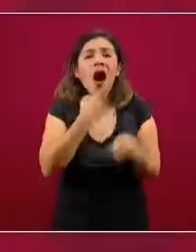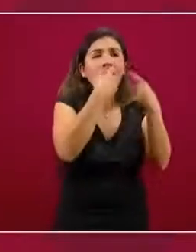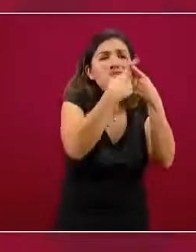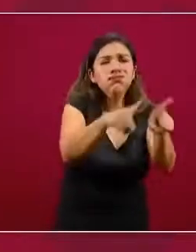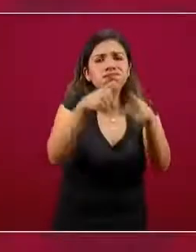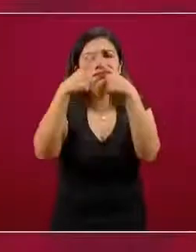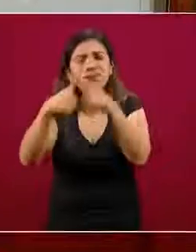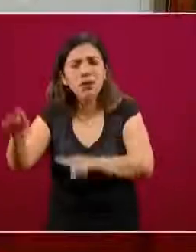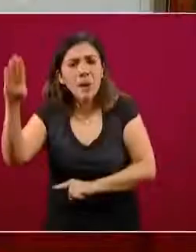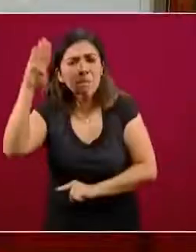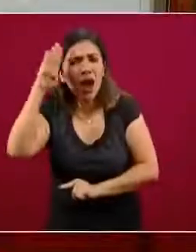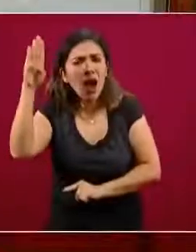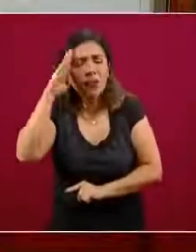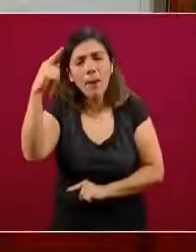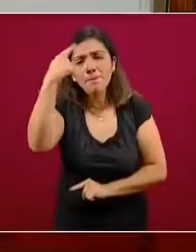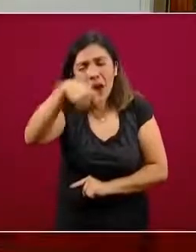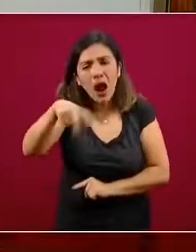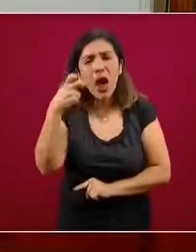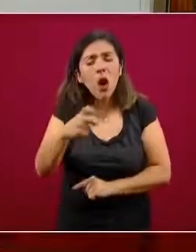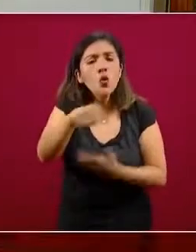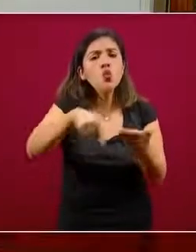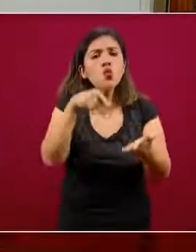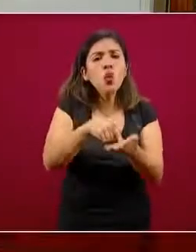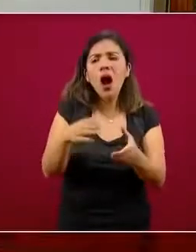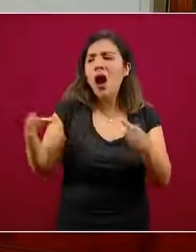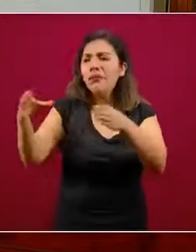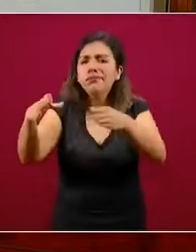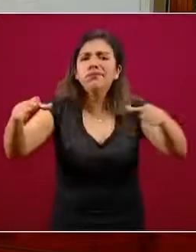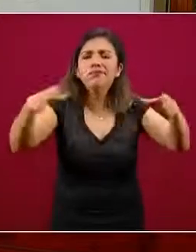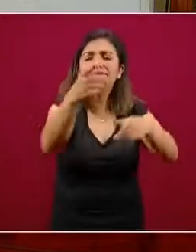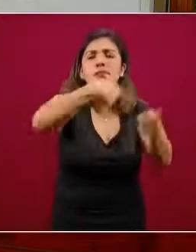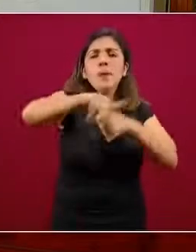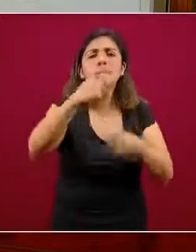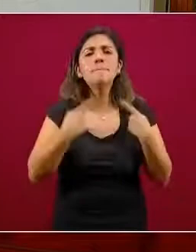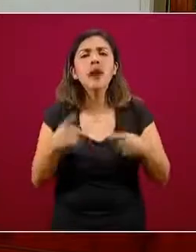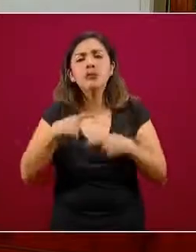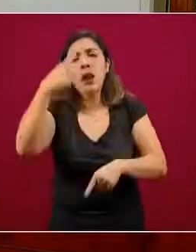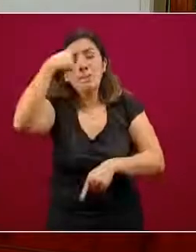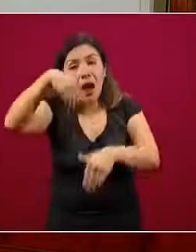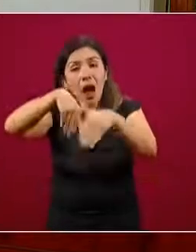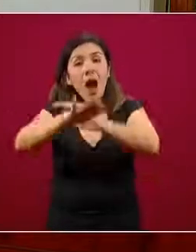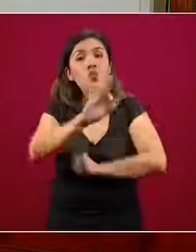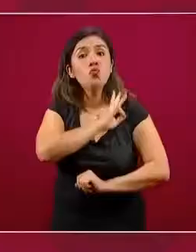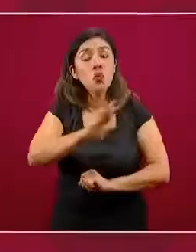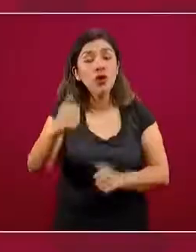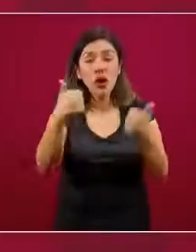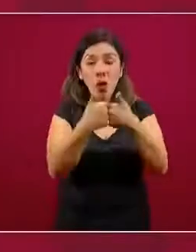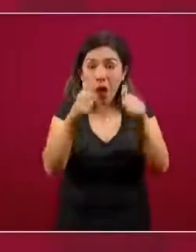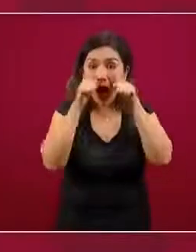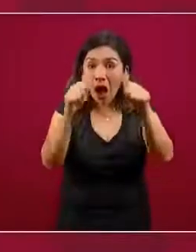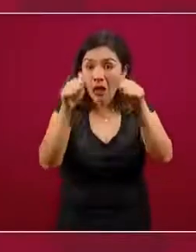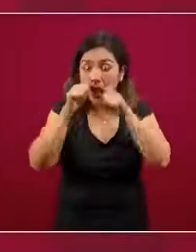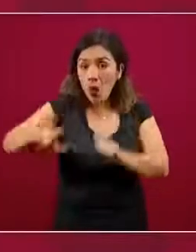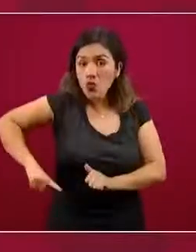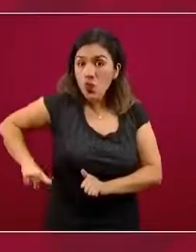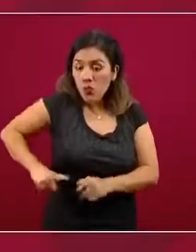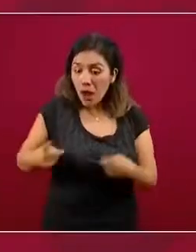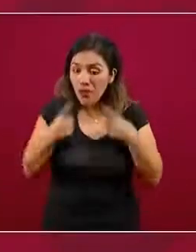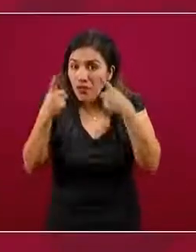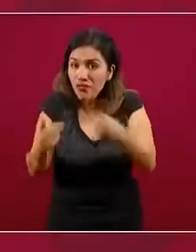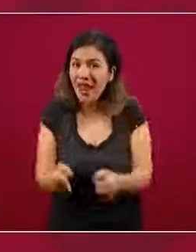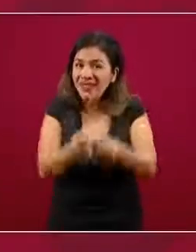diferencias en la capacidad de las comunidades y de las personas de acceder a los servicios públicos que